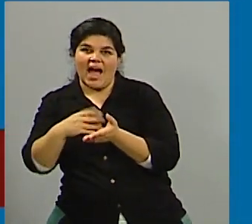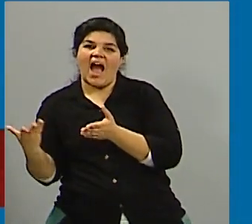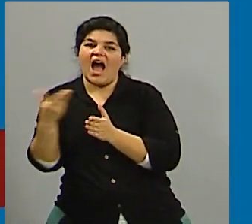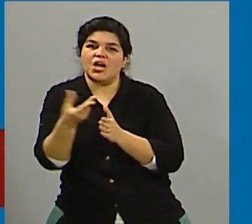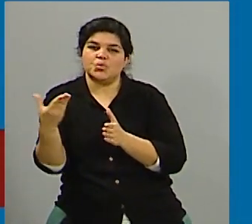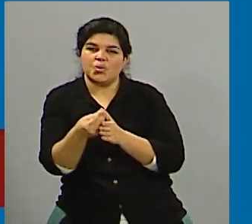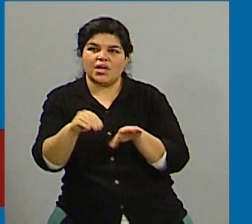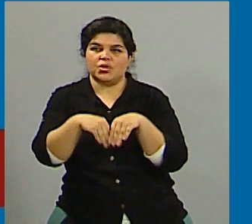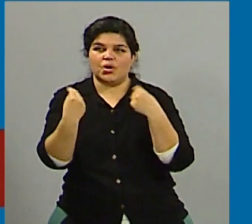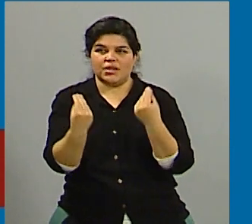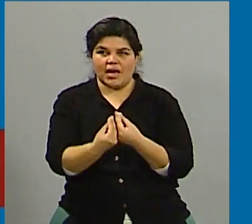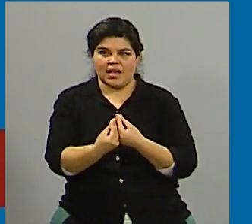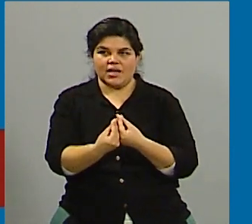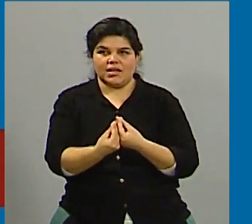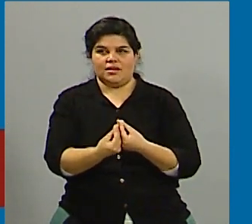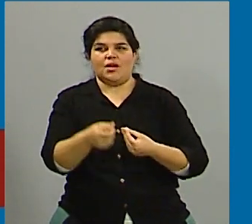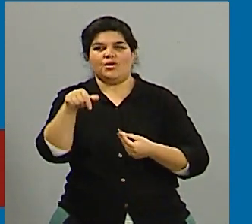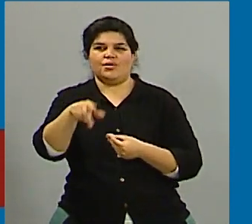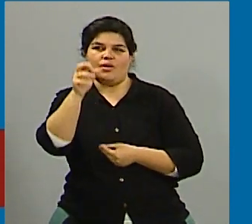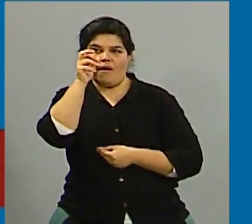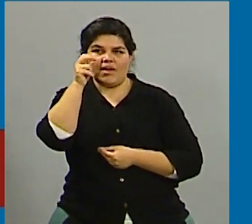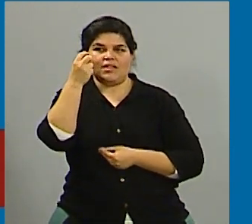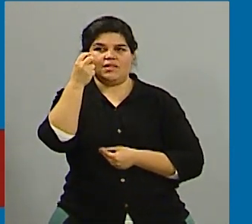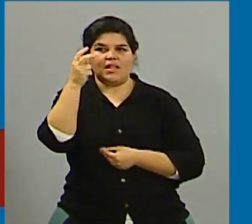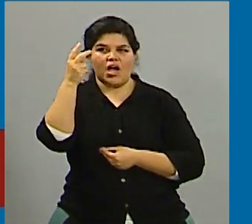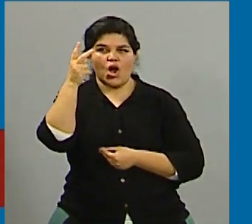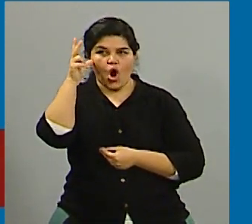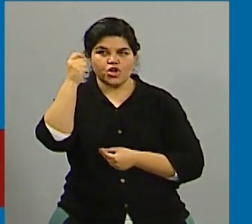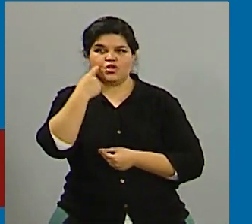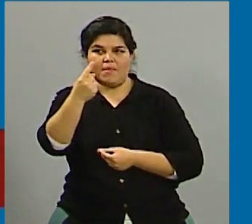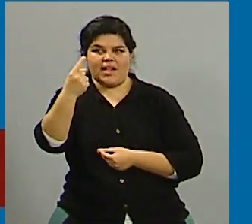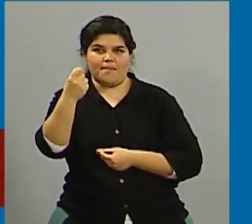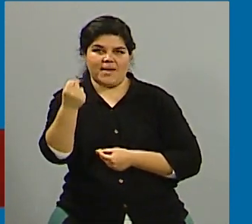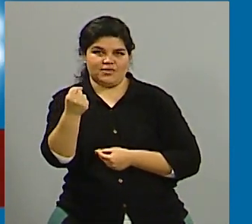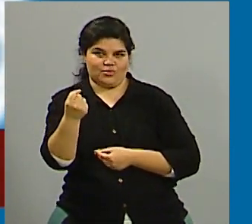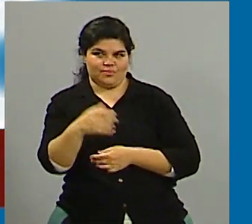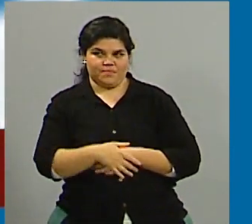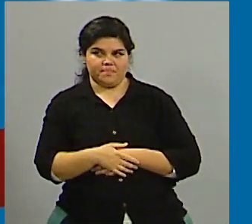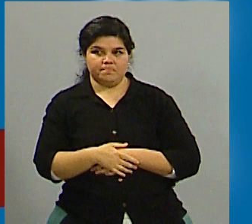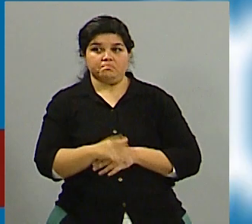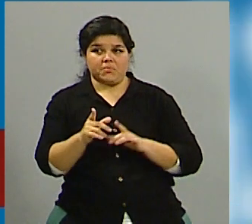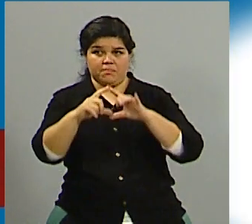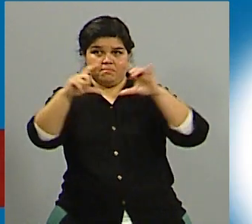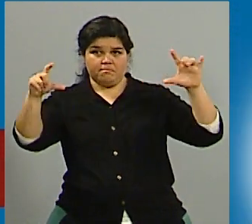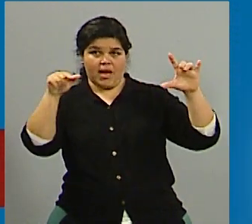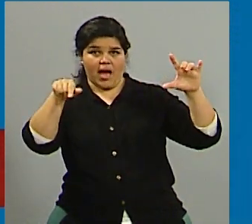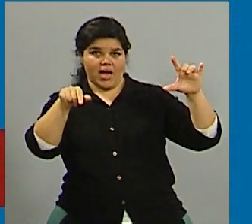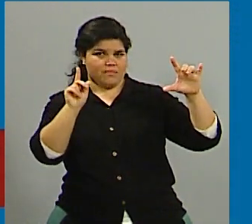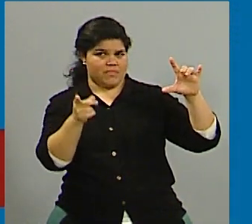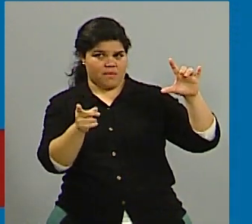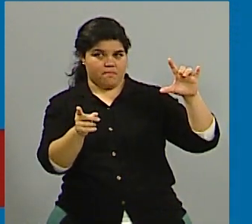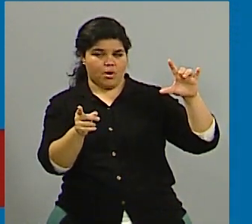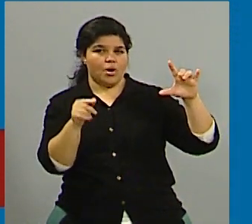90.938 pesos. Ajá. Agregar a eso, que figura ahí en la placa, hubo